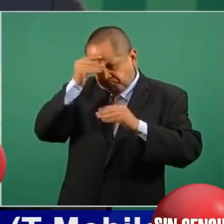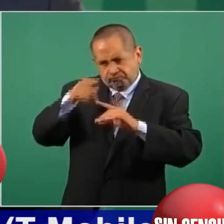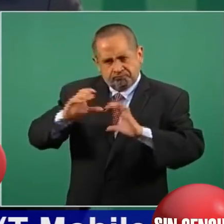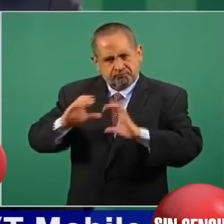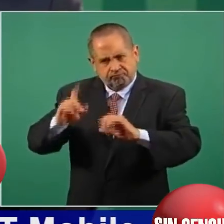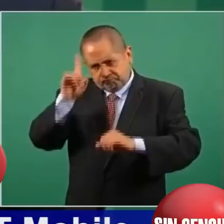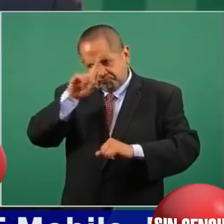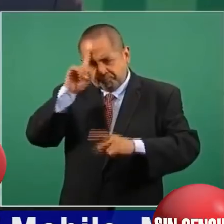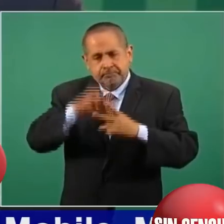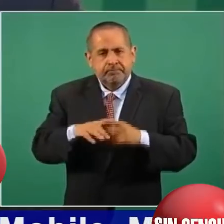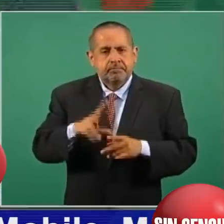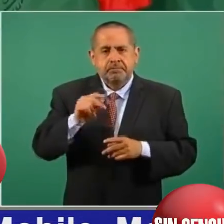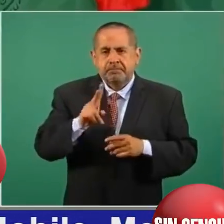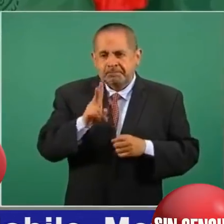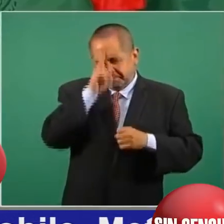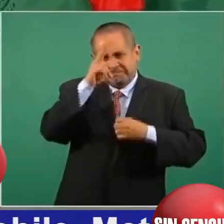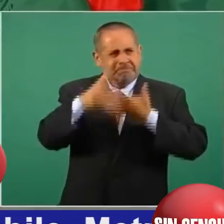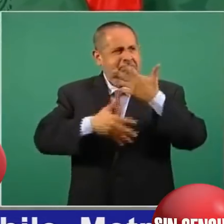la no violencia,